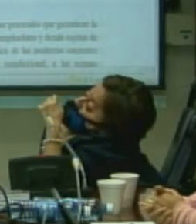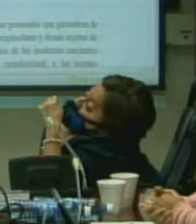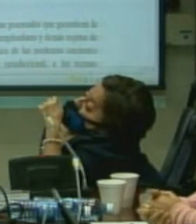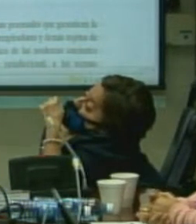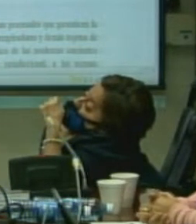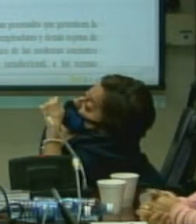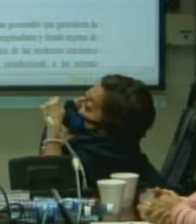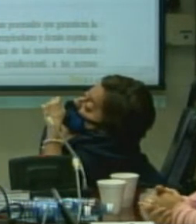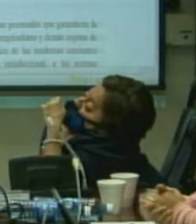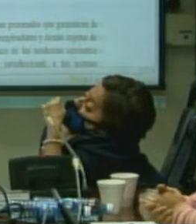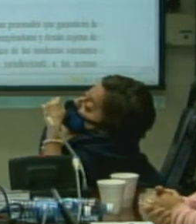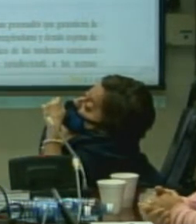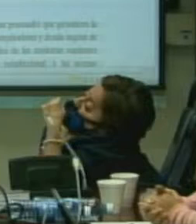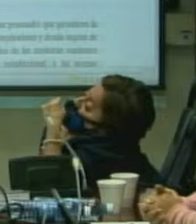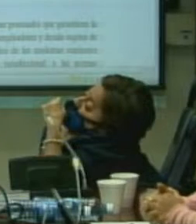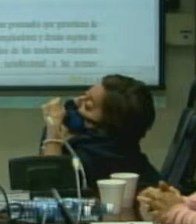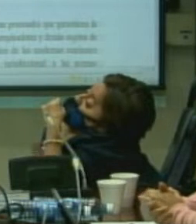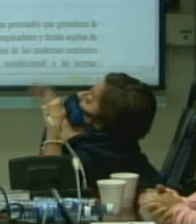llevamos